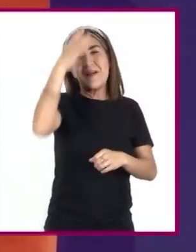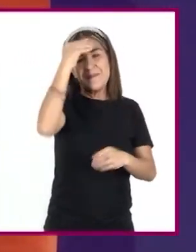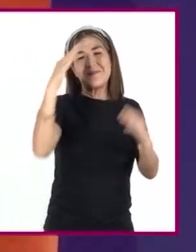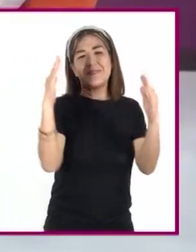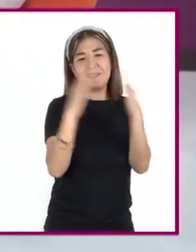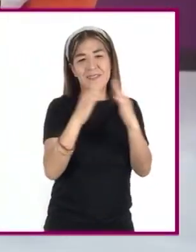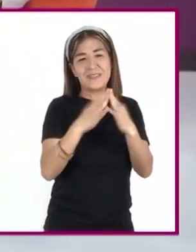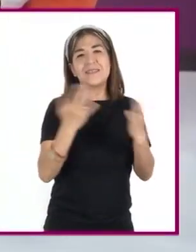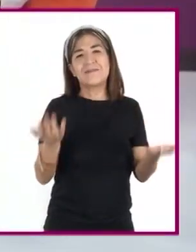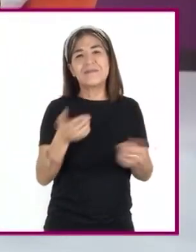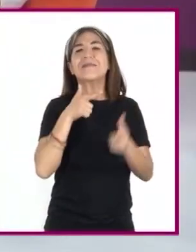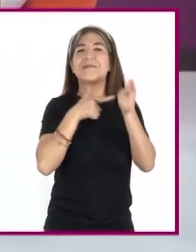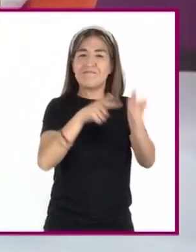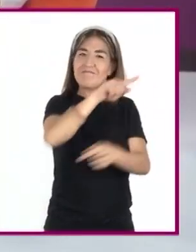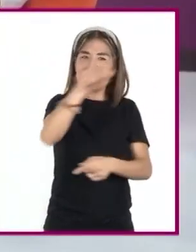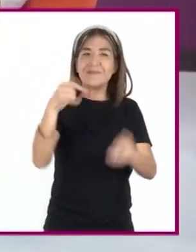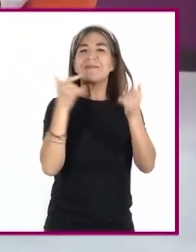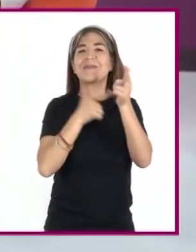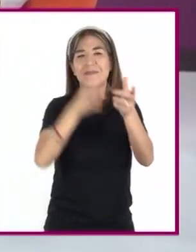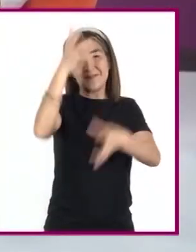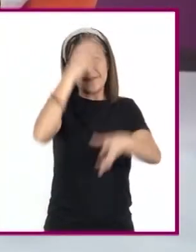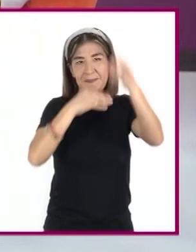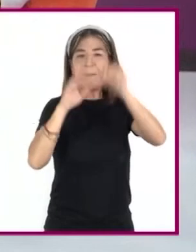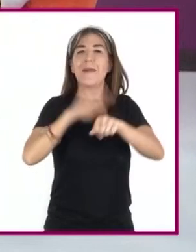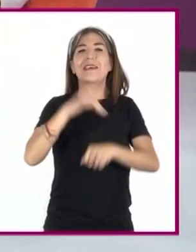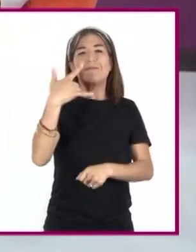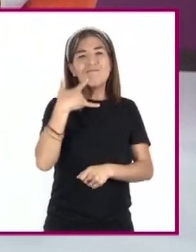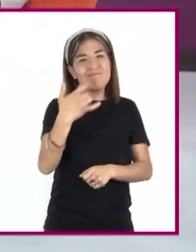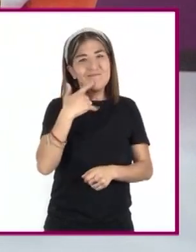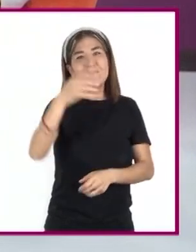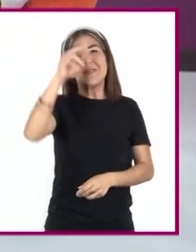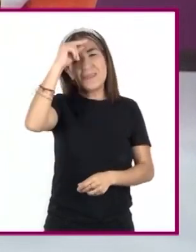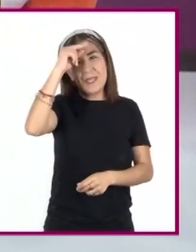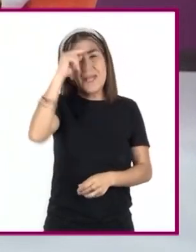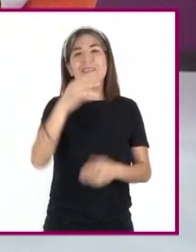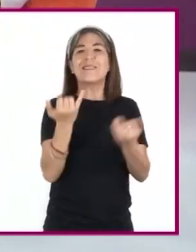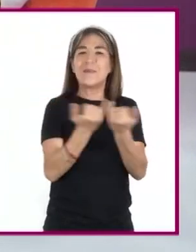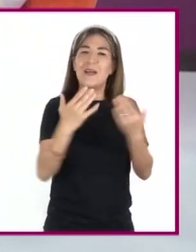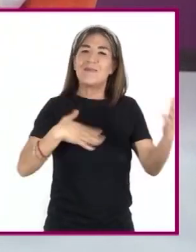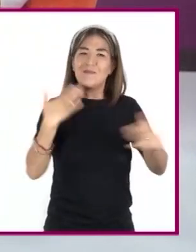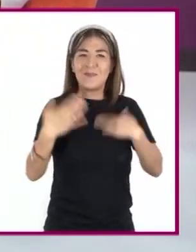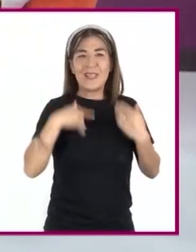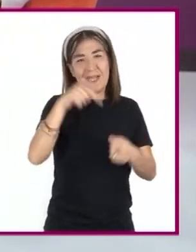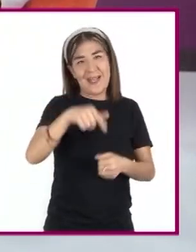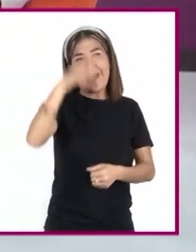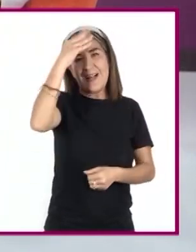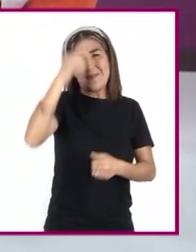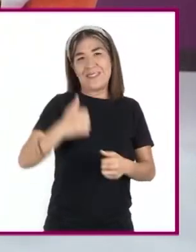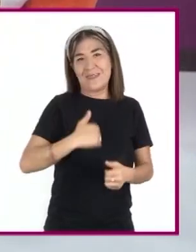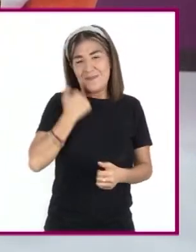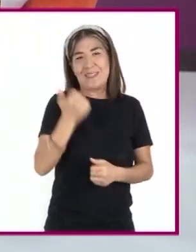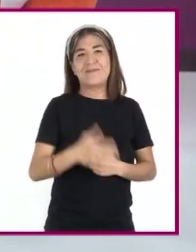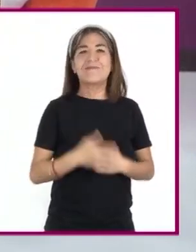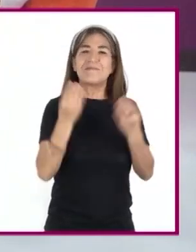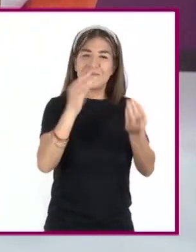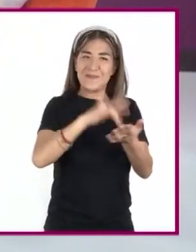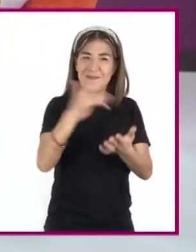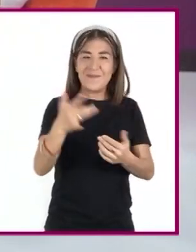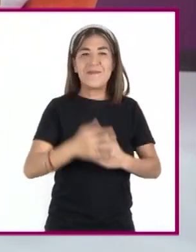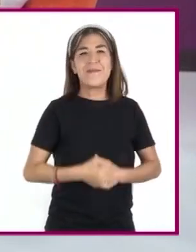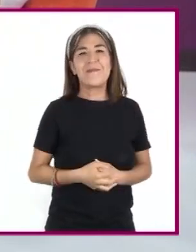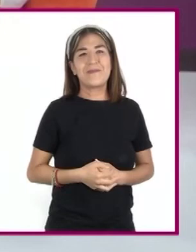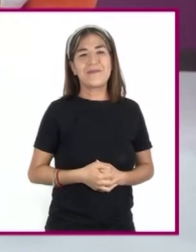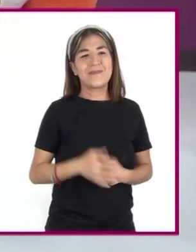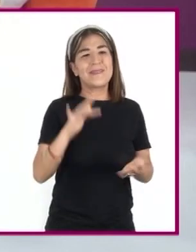Casa y que sigan aprendiendo, reforzando los saberes y disfrutando aprender. Muchas gracias. Maestra Ayuda.